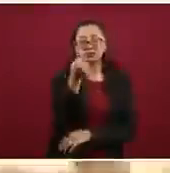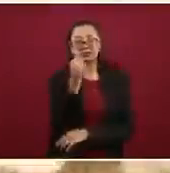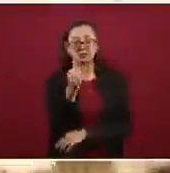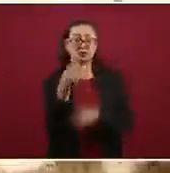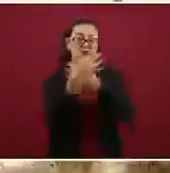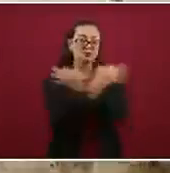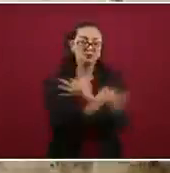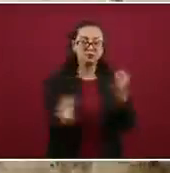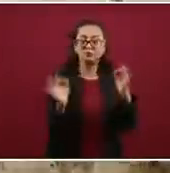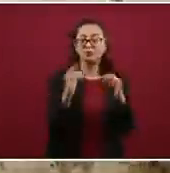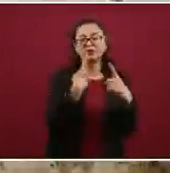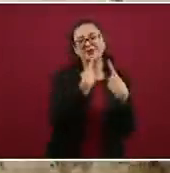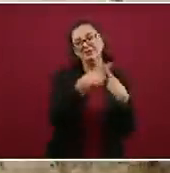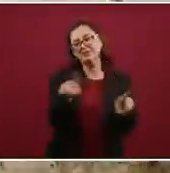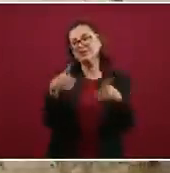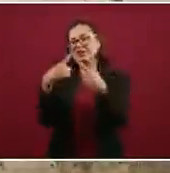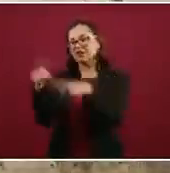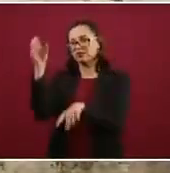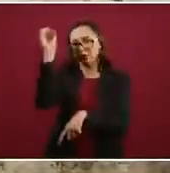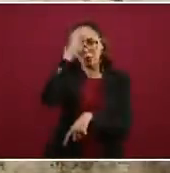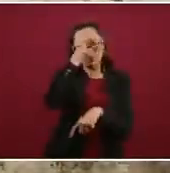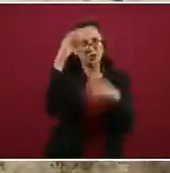septiembre.